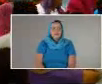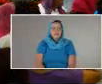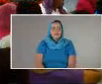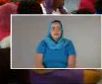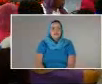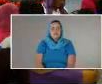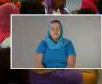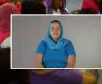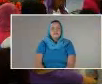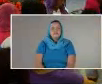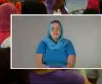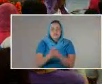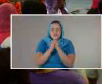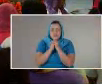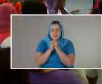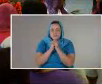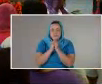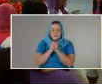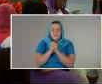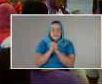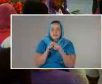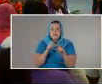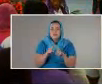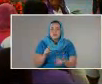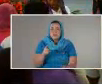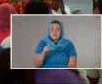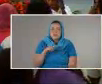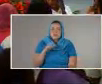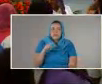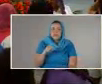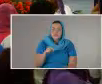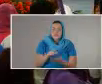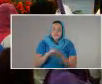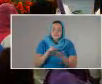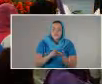por quienes están solicitando cobertura. Gracias.